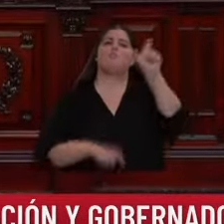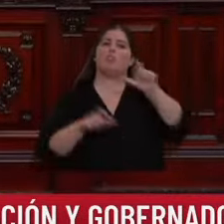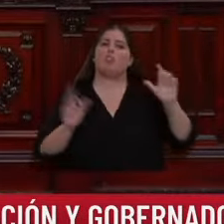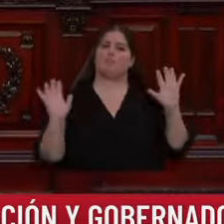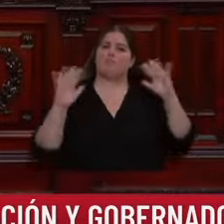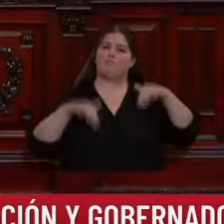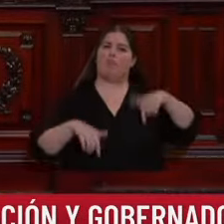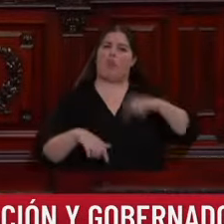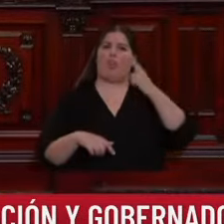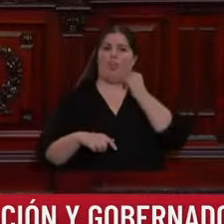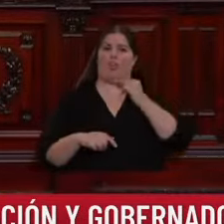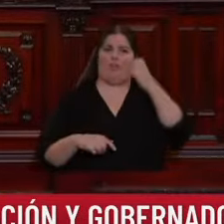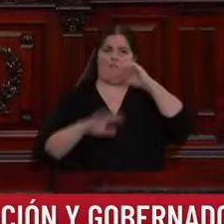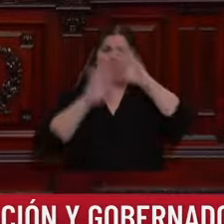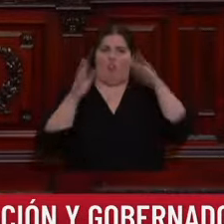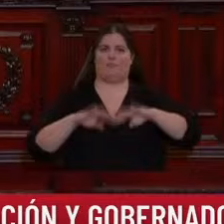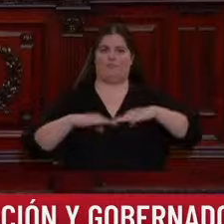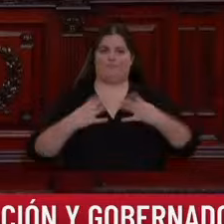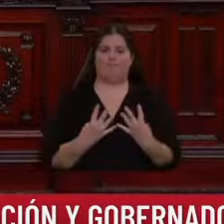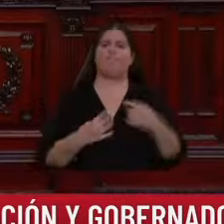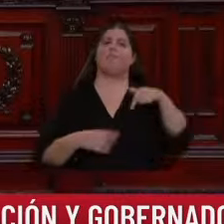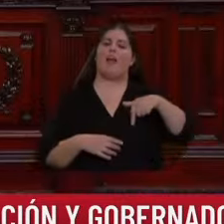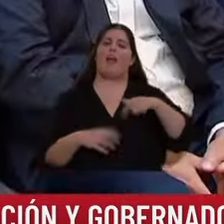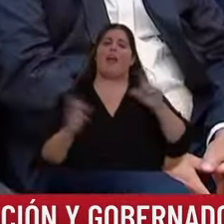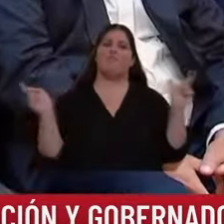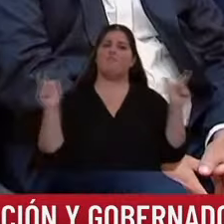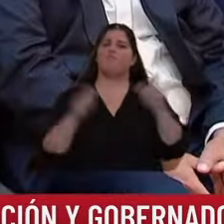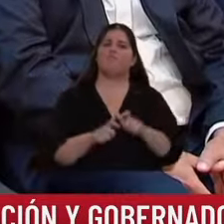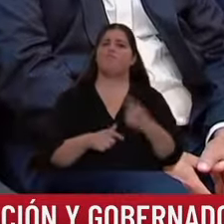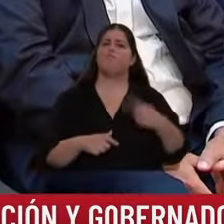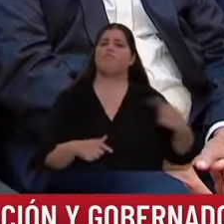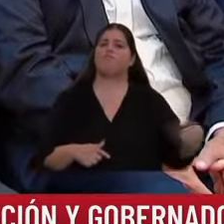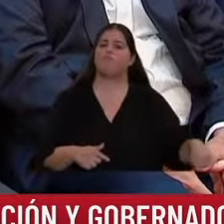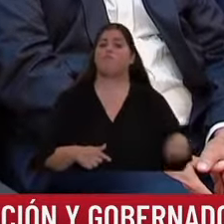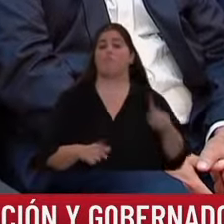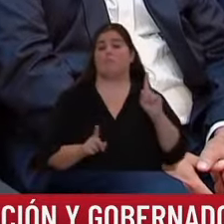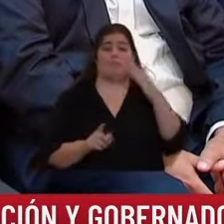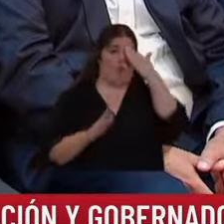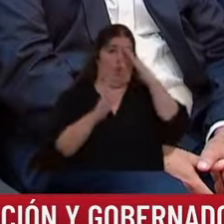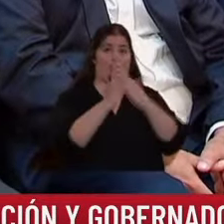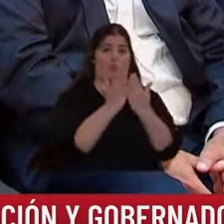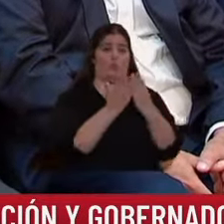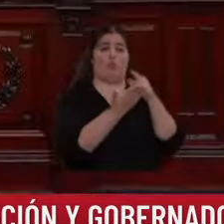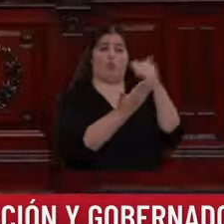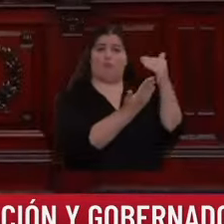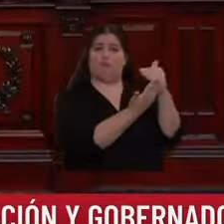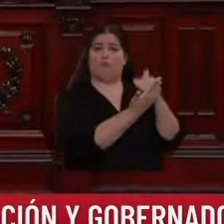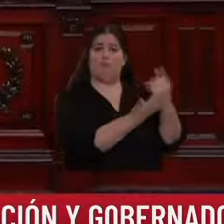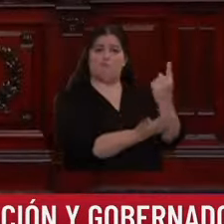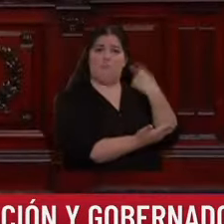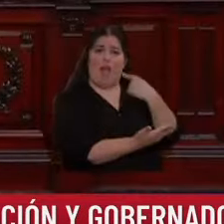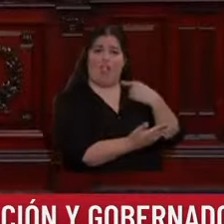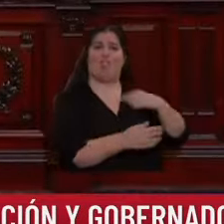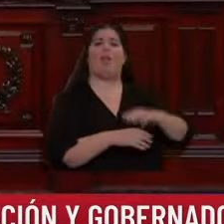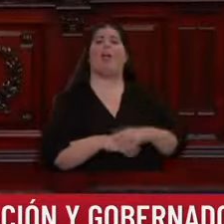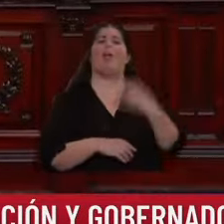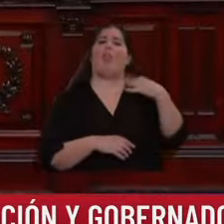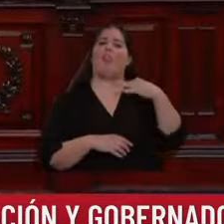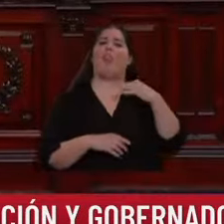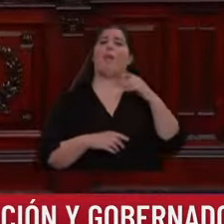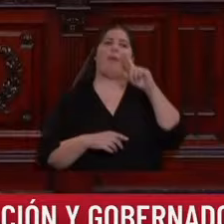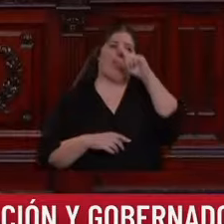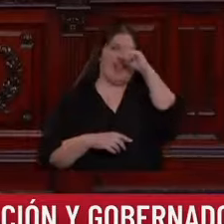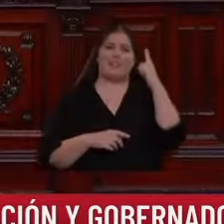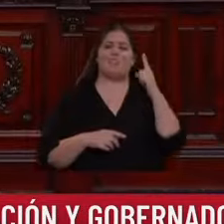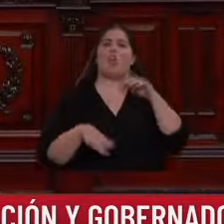media lo tenemos que evaluar muy bien. ¿A quiénes se lo vamos a hacer pagar? Si es a los sectores más pudientes, Santa Fe va a estar de acuerdo. Pero si es